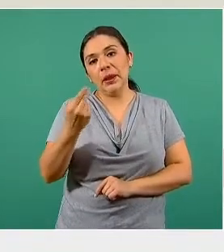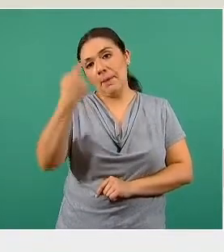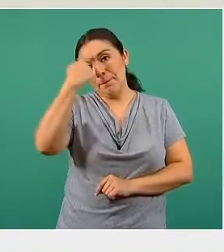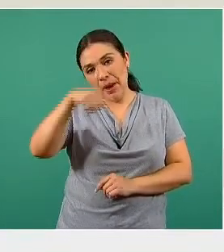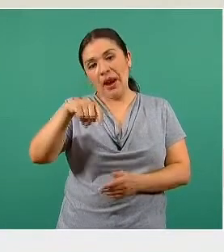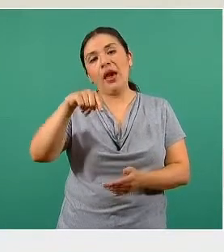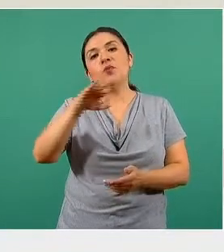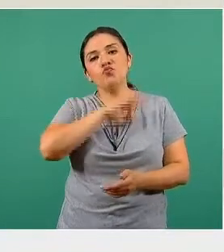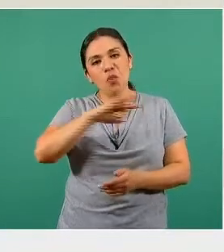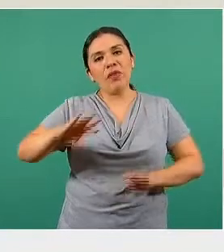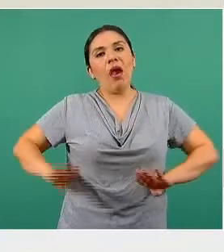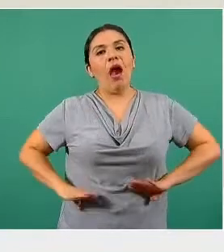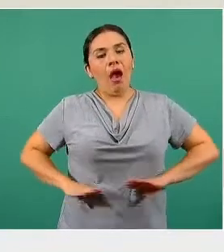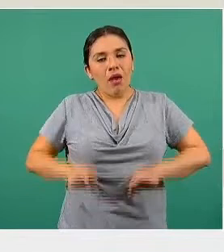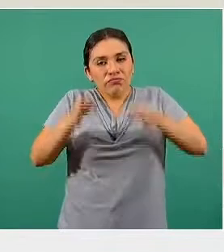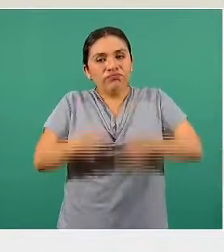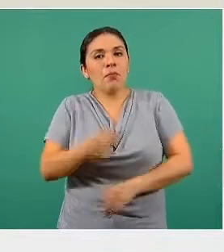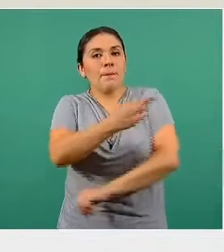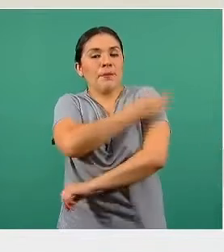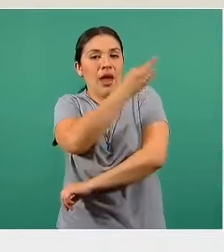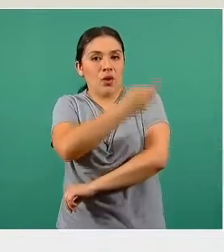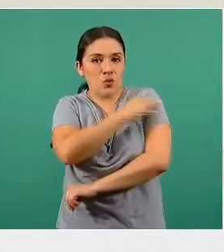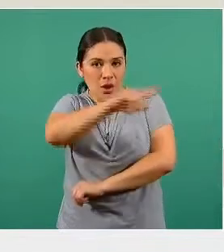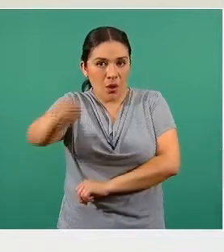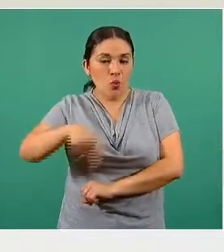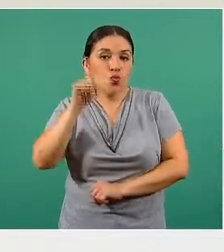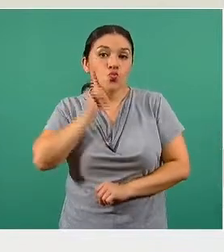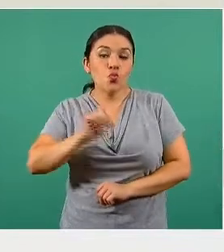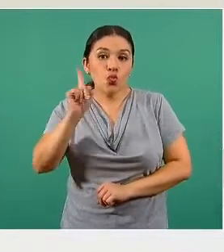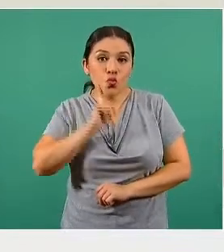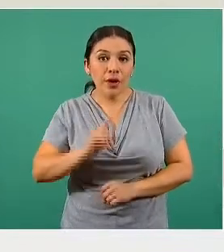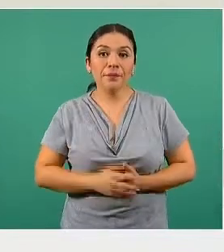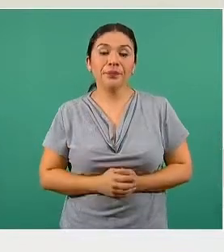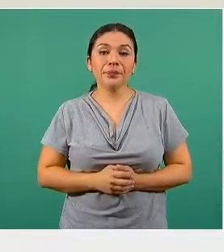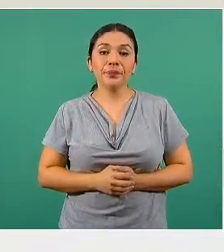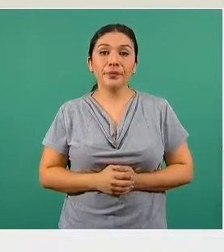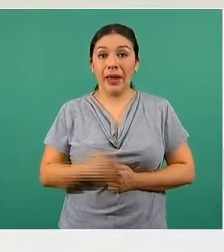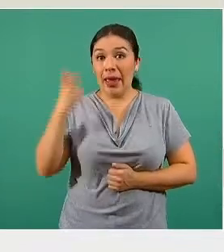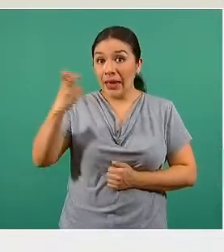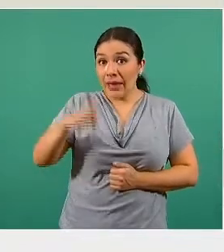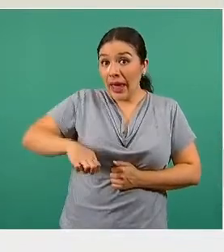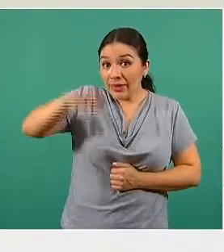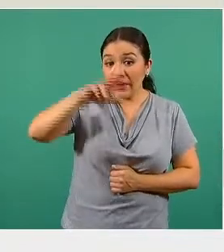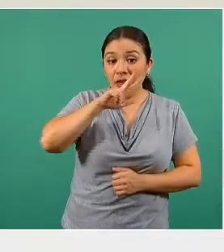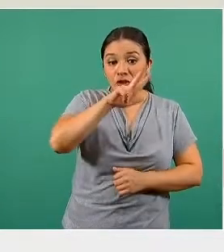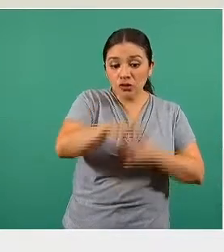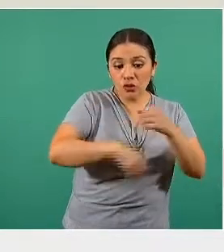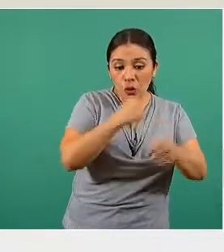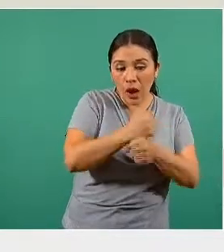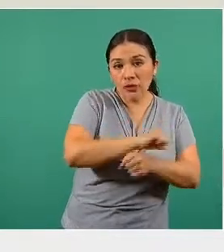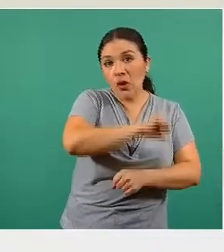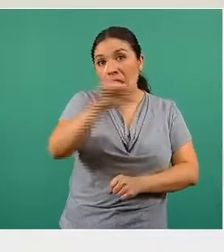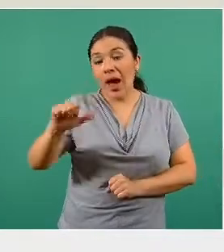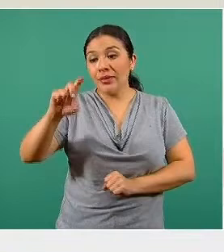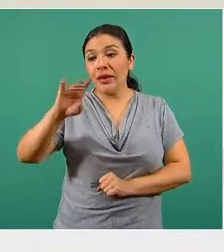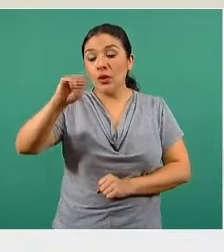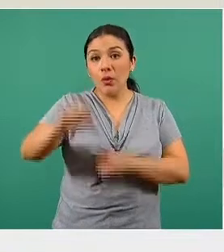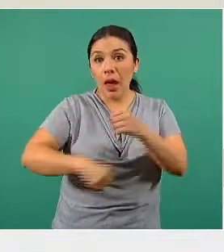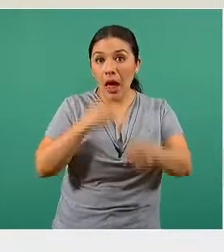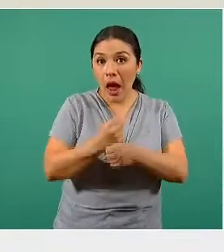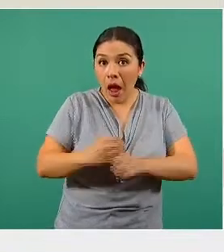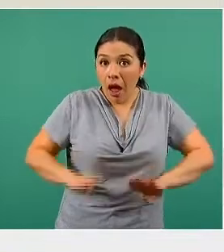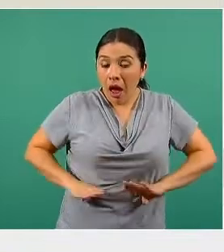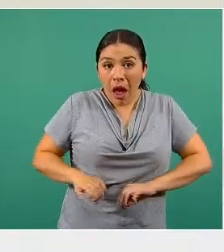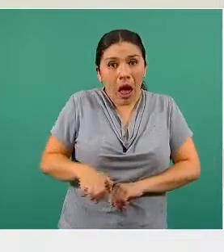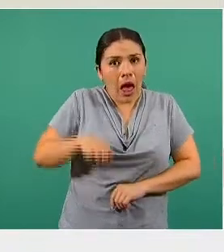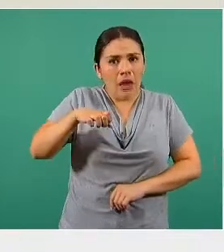pone la circunstancia para que las mujeres sean vacunadas. Mujeres de esas edades, 18 a 39 años de edad,